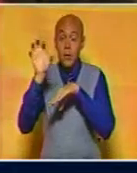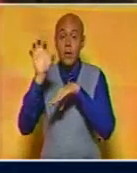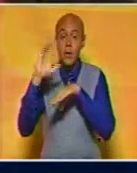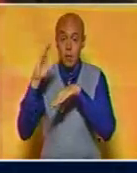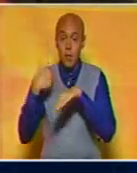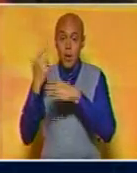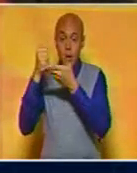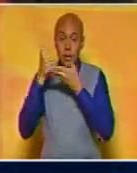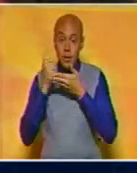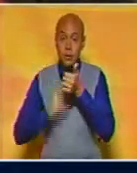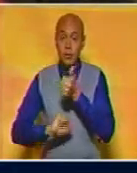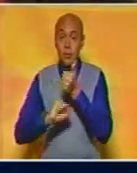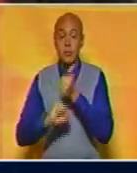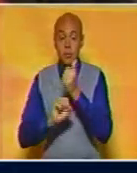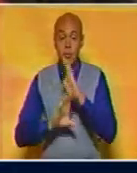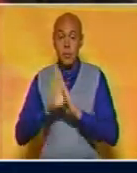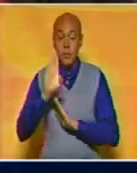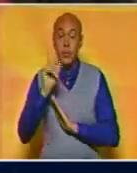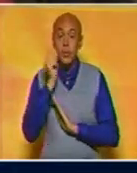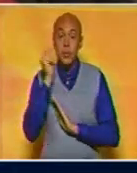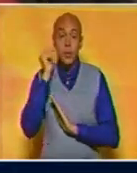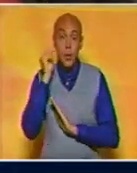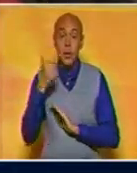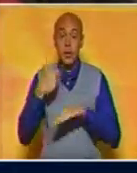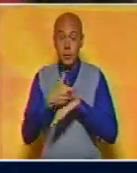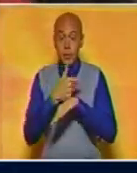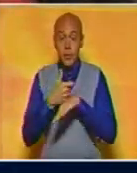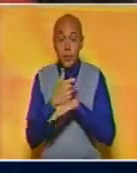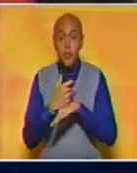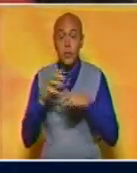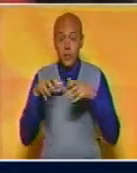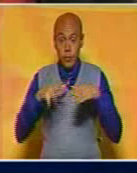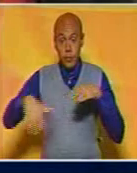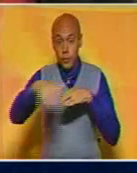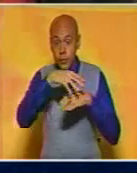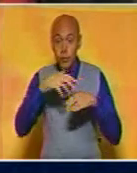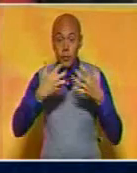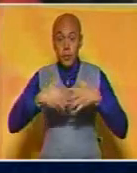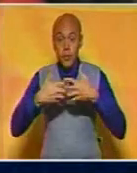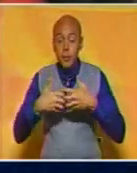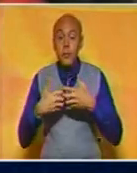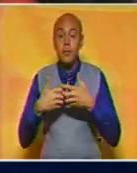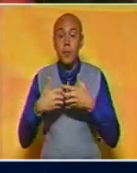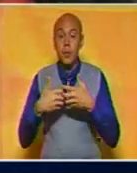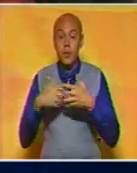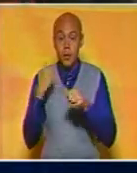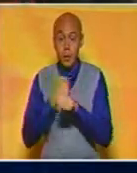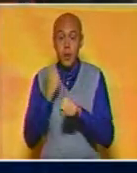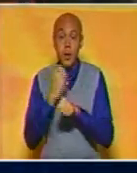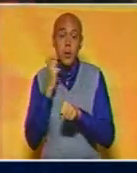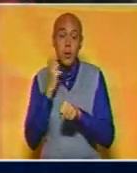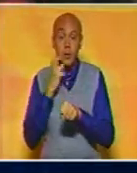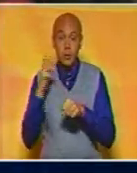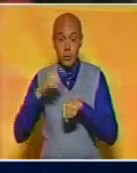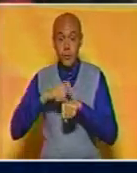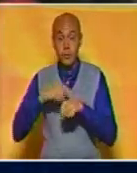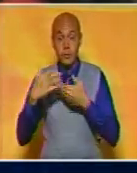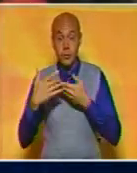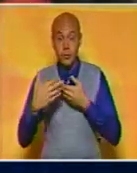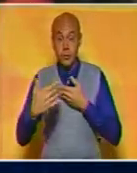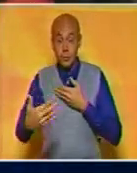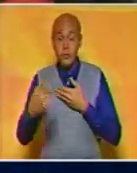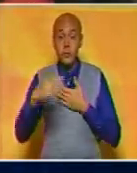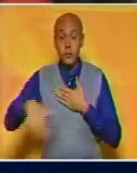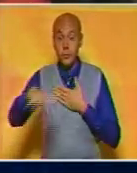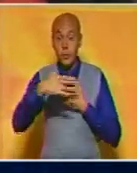sigue dando este apoyo para que los pequeños productores de cacao este municipio en un tiempo no muy lejano pueda no decir que este